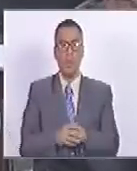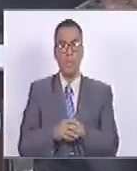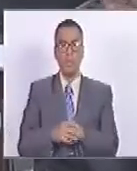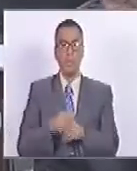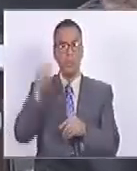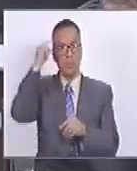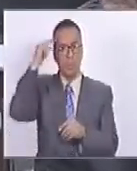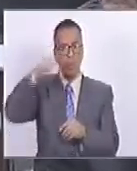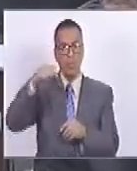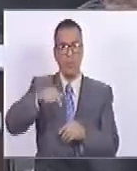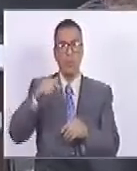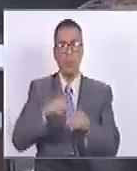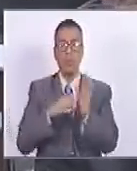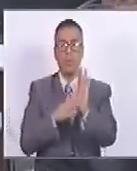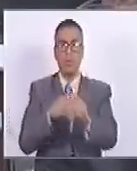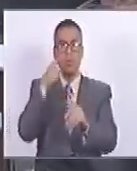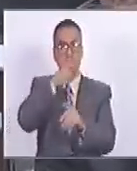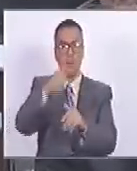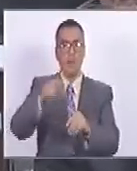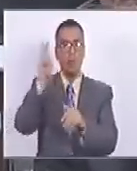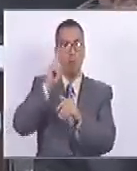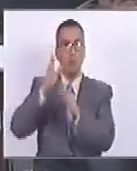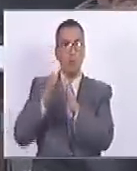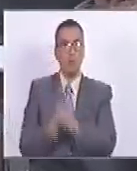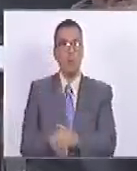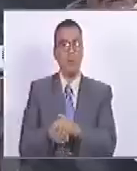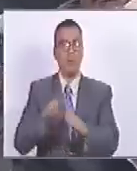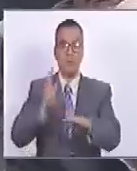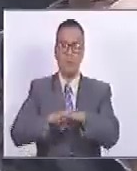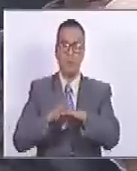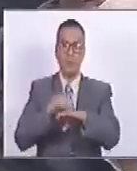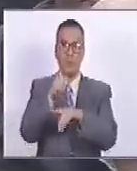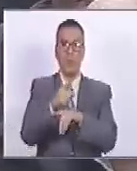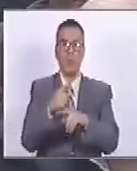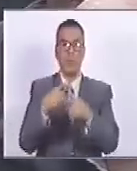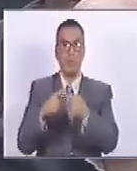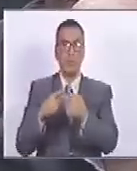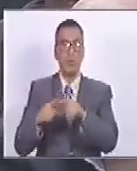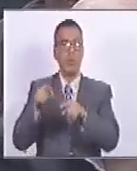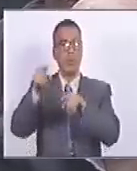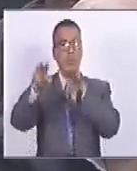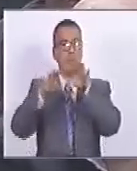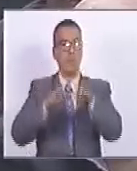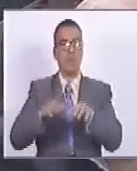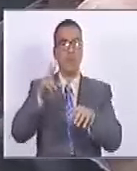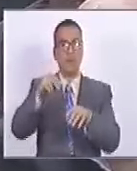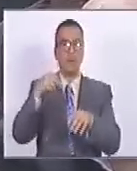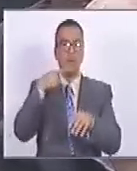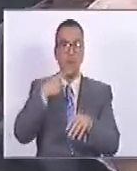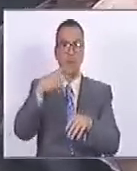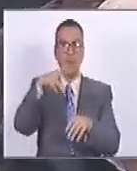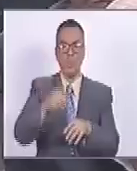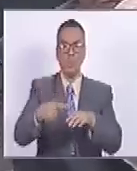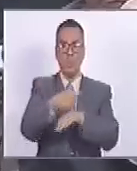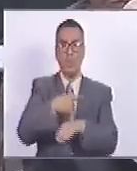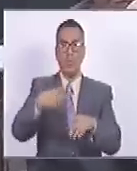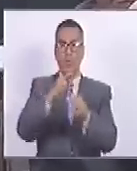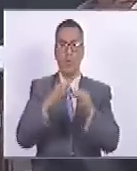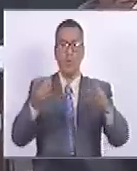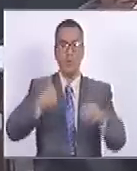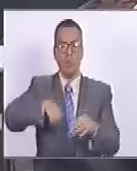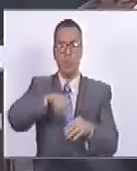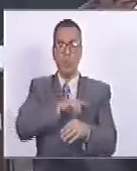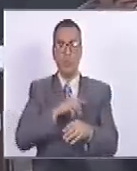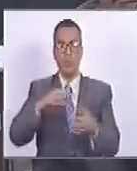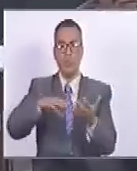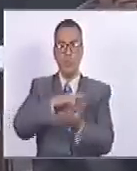que hoy está atravesando el pueblo venezolano por culpa de los extremos que siguen negándose a la posibilidad de buscar soluciones a nuestros